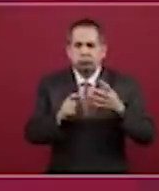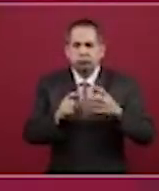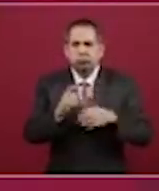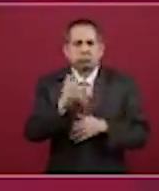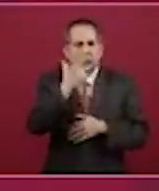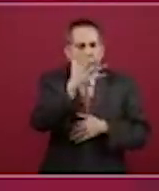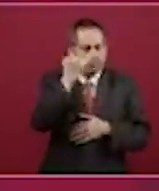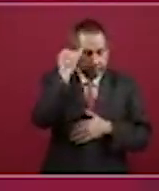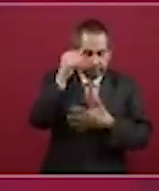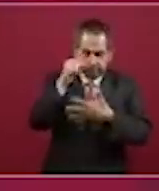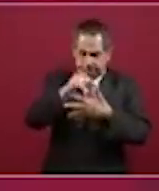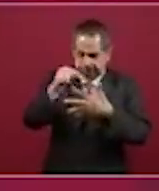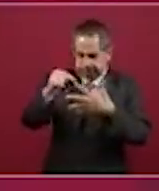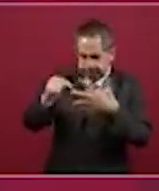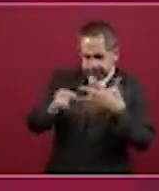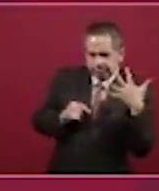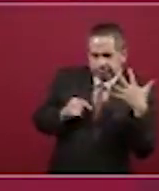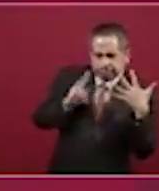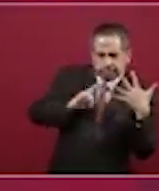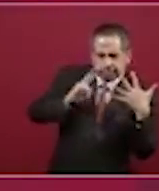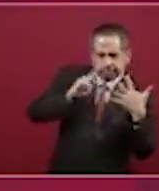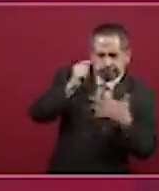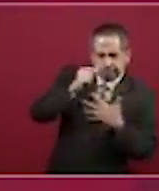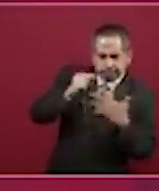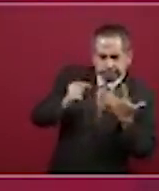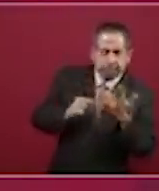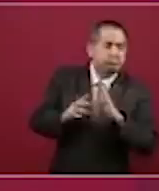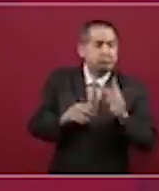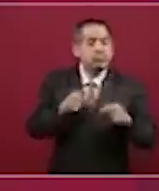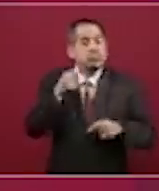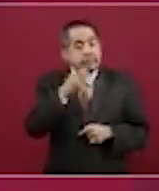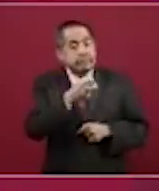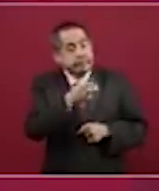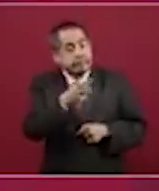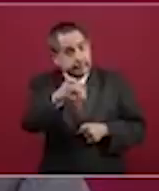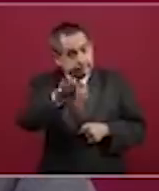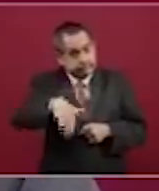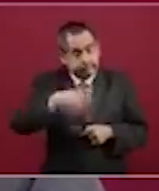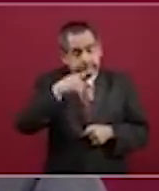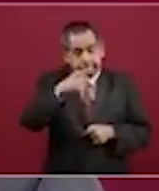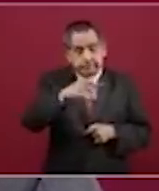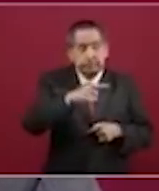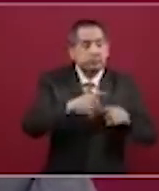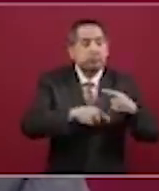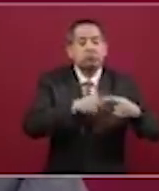de 5 criterios diferentes. Esa carrera poco a poco, como tú dices,